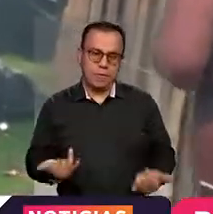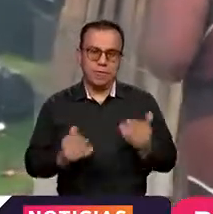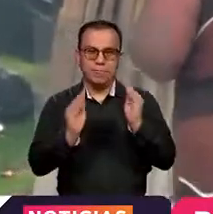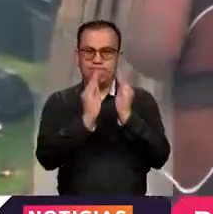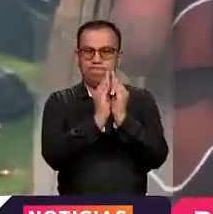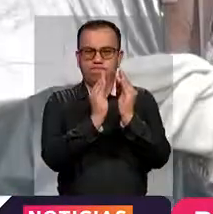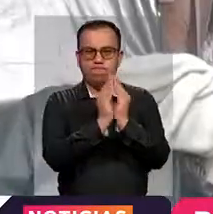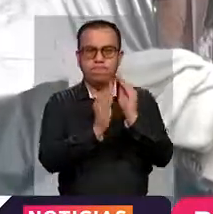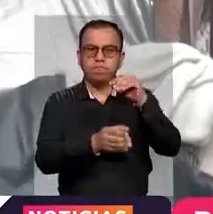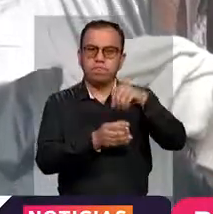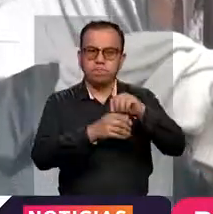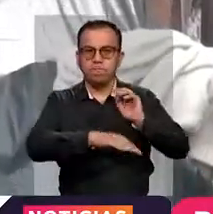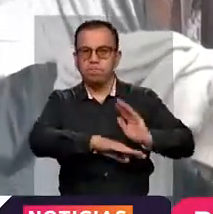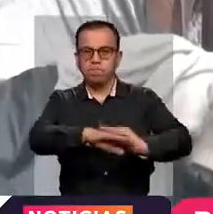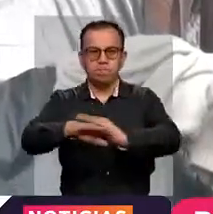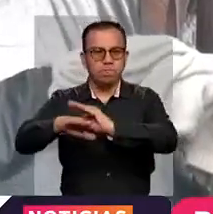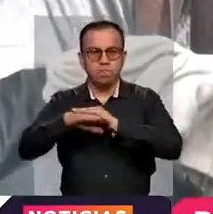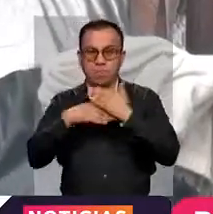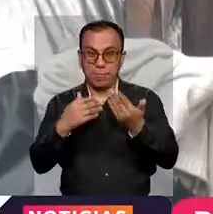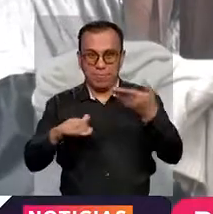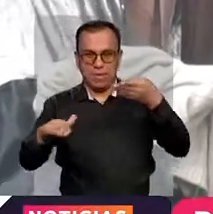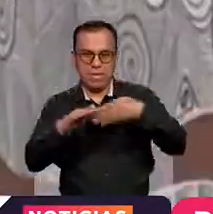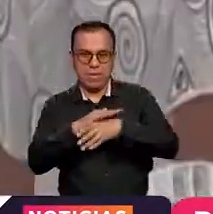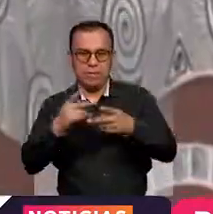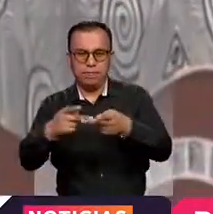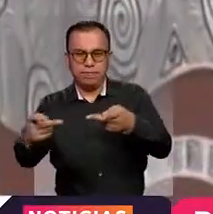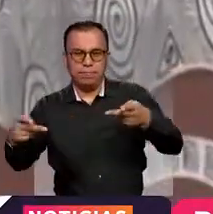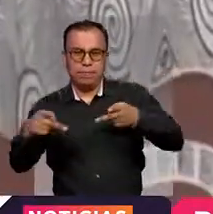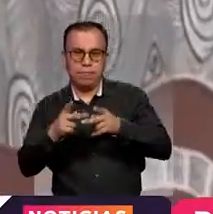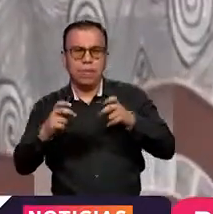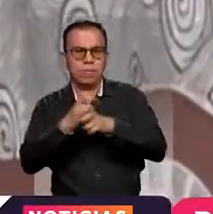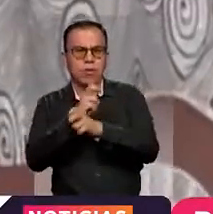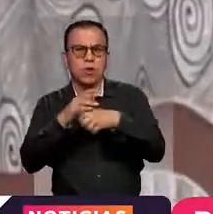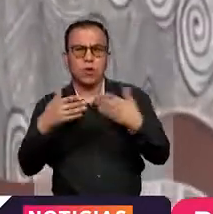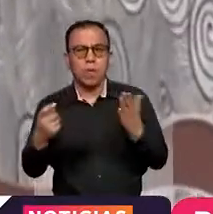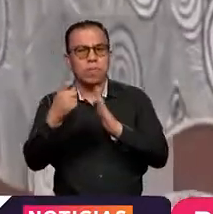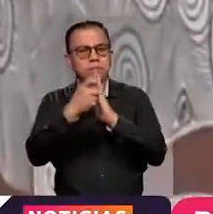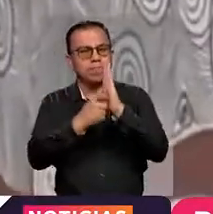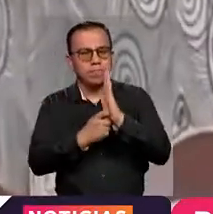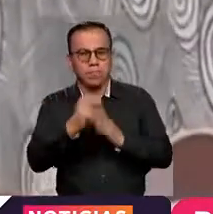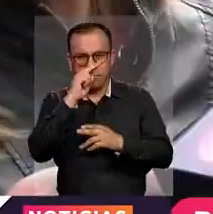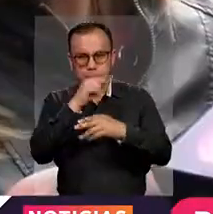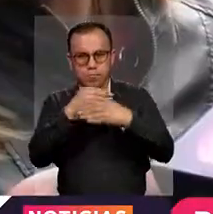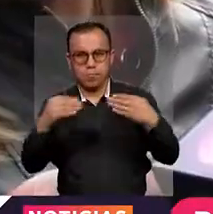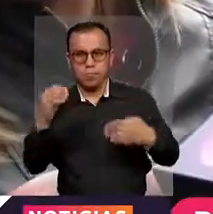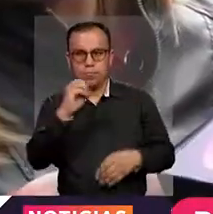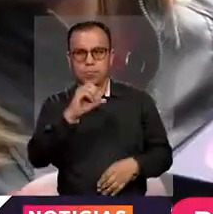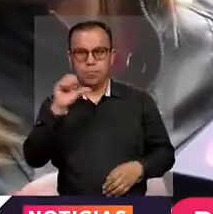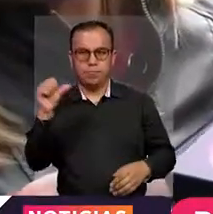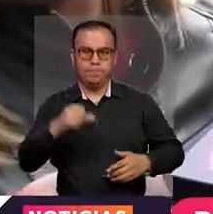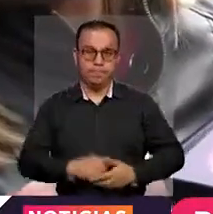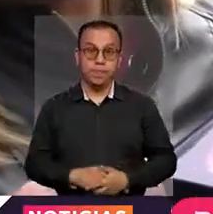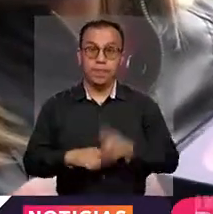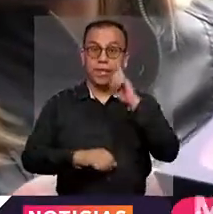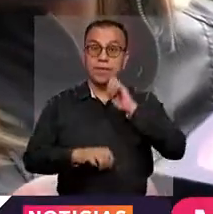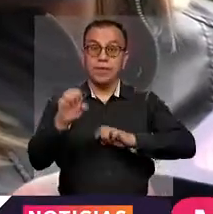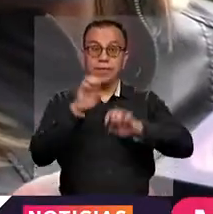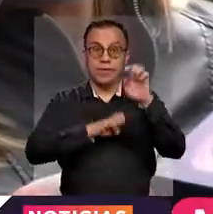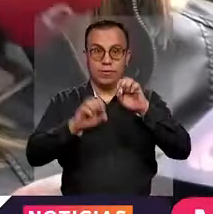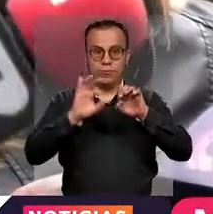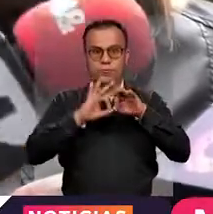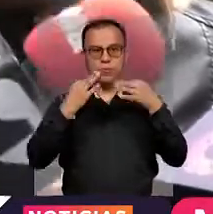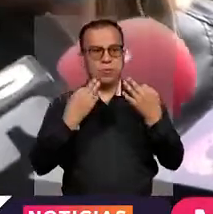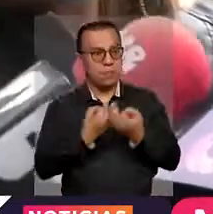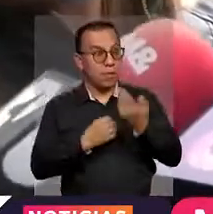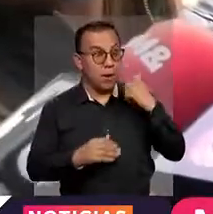de Bienestar Familiar hizo un llamado para ingresar al parque y verificar en qué condición se encuentran los niños y niñas. Los defensores de familia, una vez que